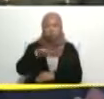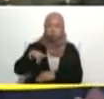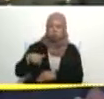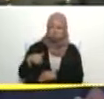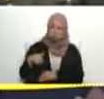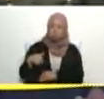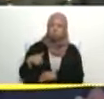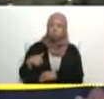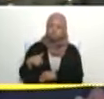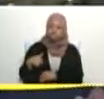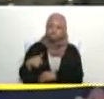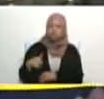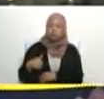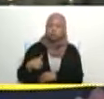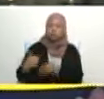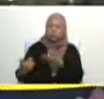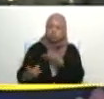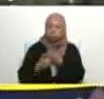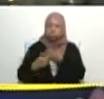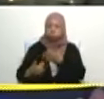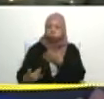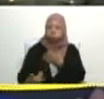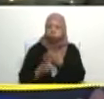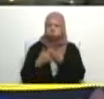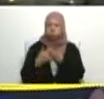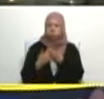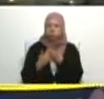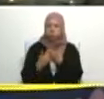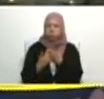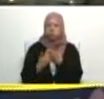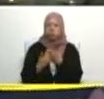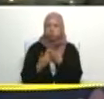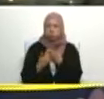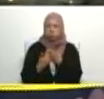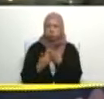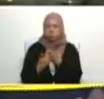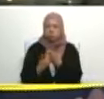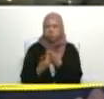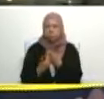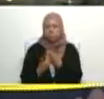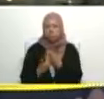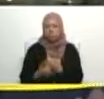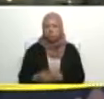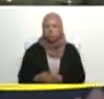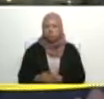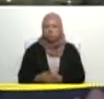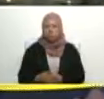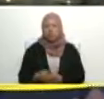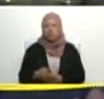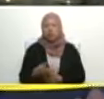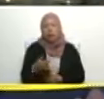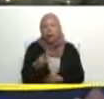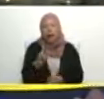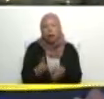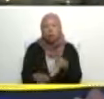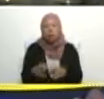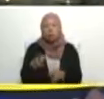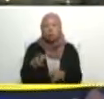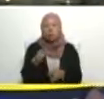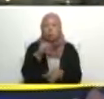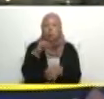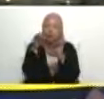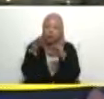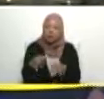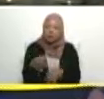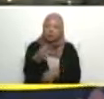hemos sido víctimas de todo el accionar del imperialismo norteamericano, que hay agencias allí que